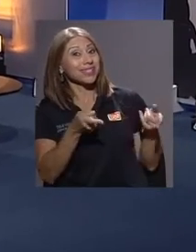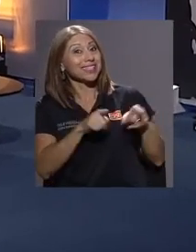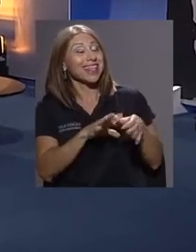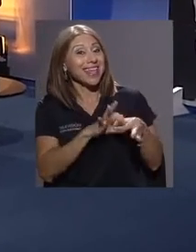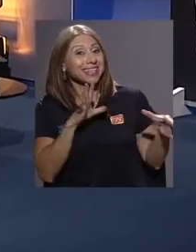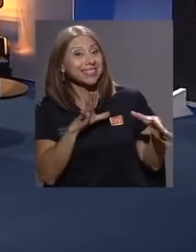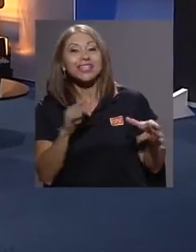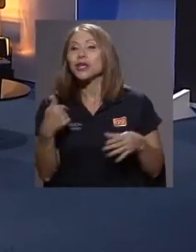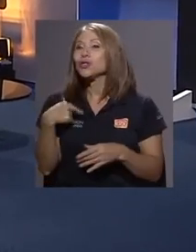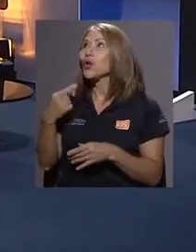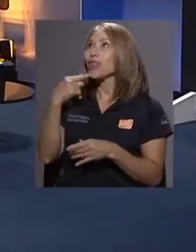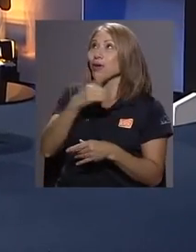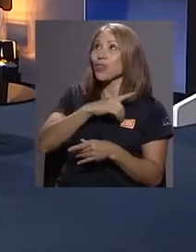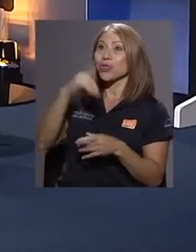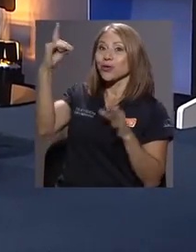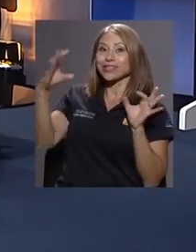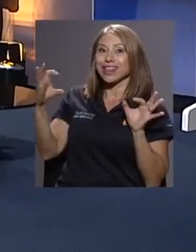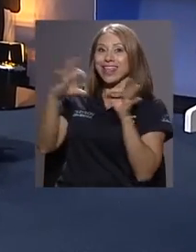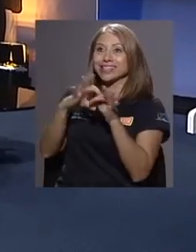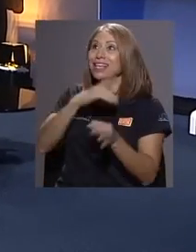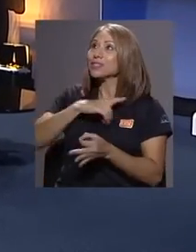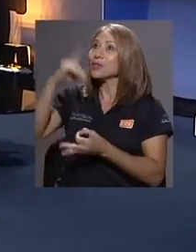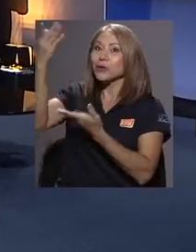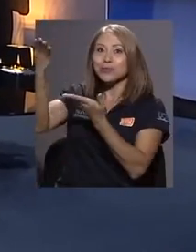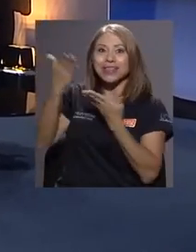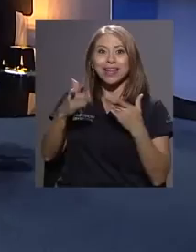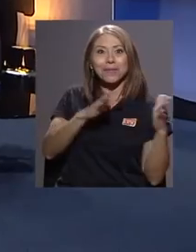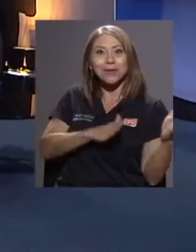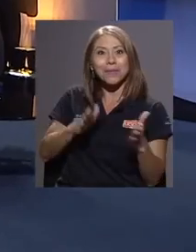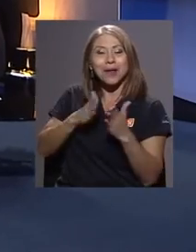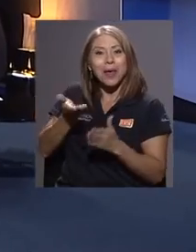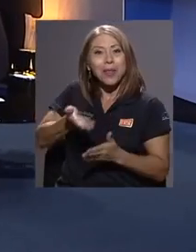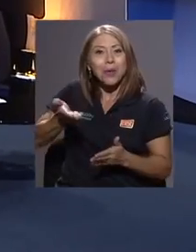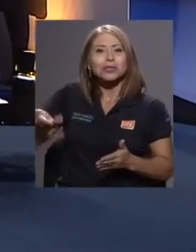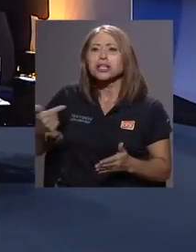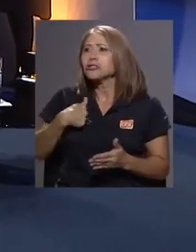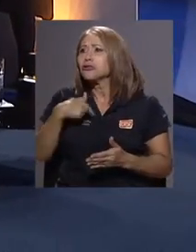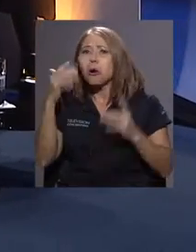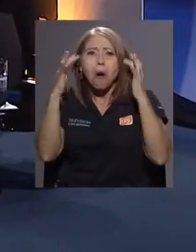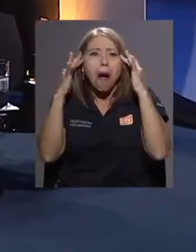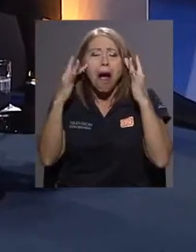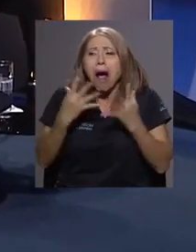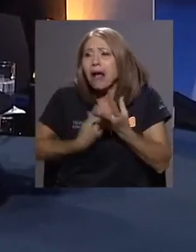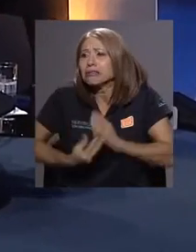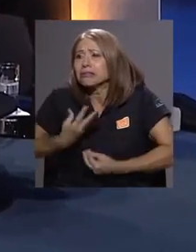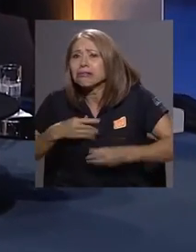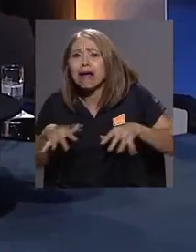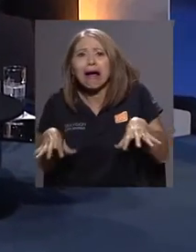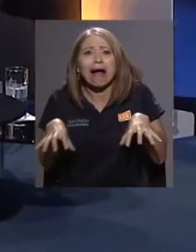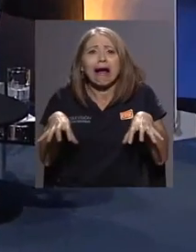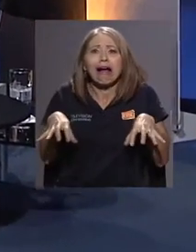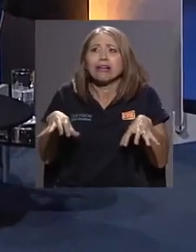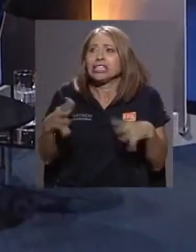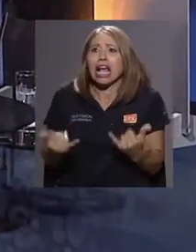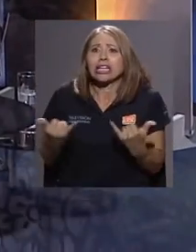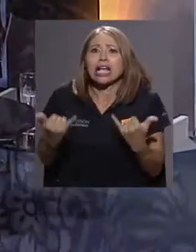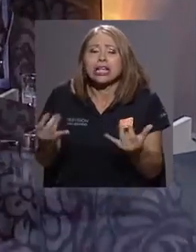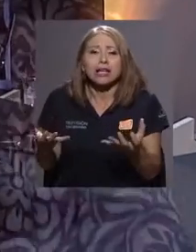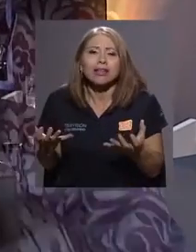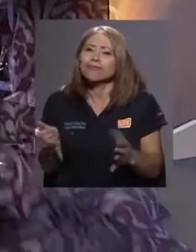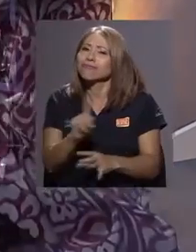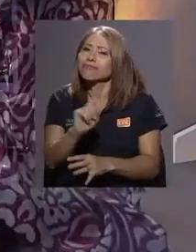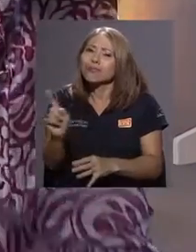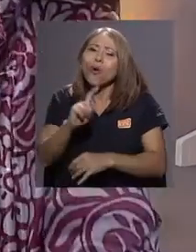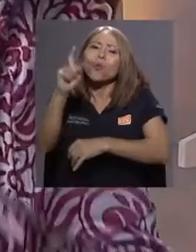dios me tiene preparado cada cosa ahí y yo por eso nunca me angustio ni me estreso ni digo hay que ya que ya lo quiero ya